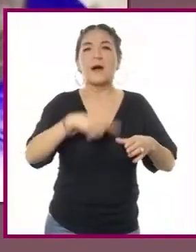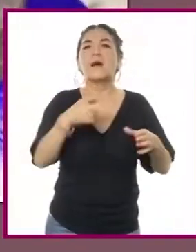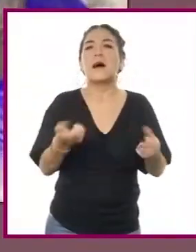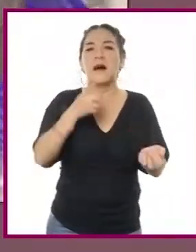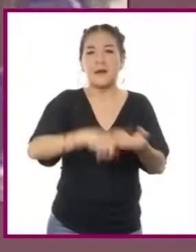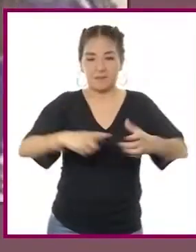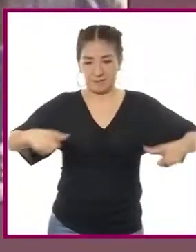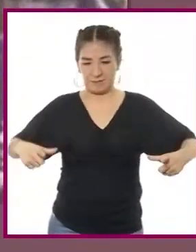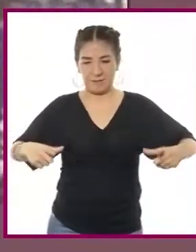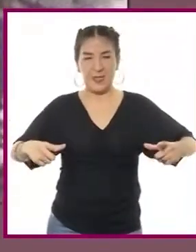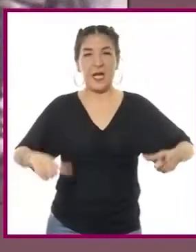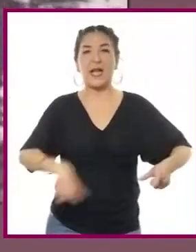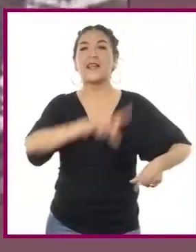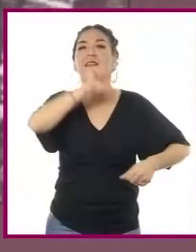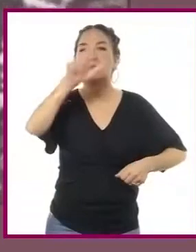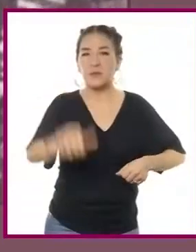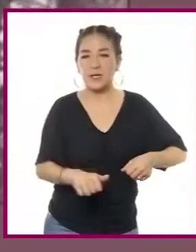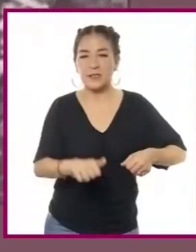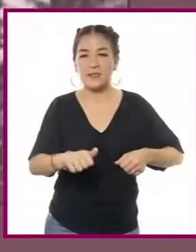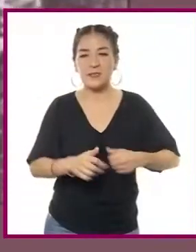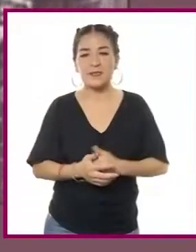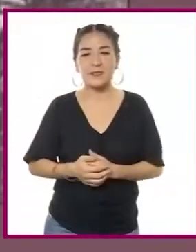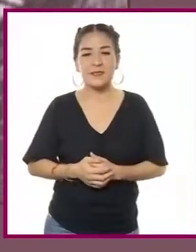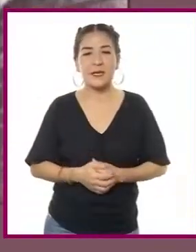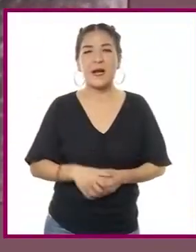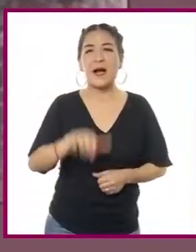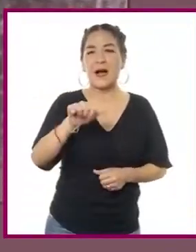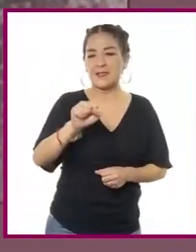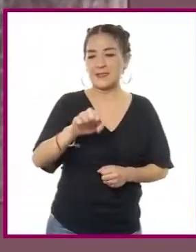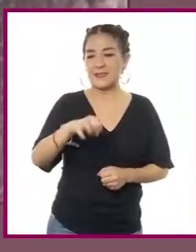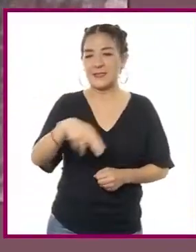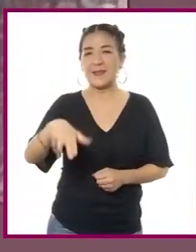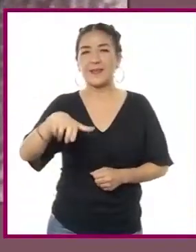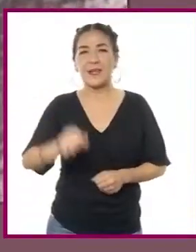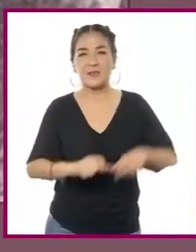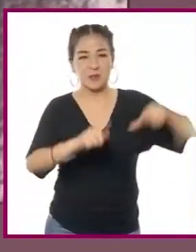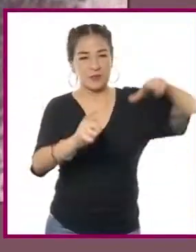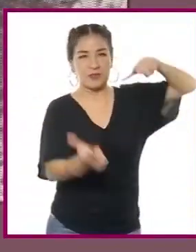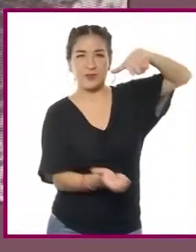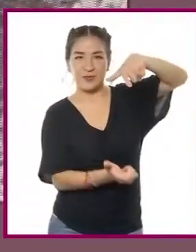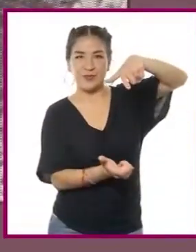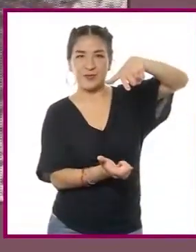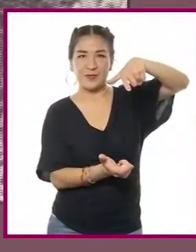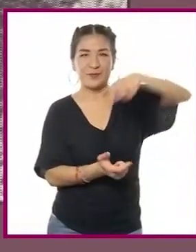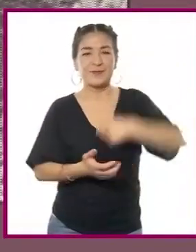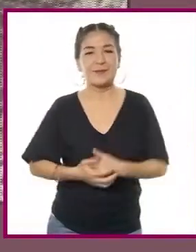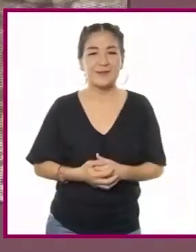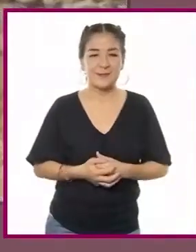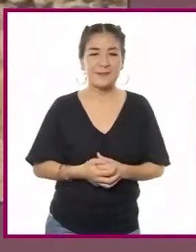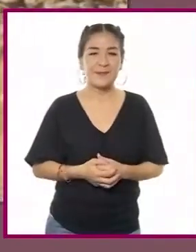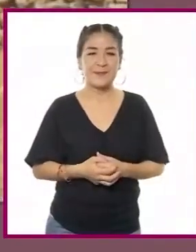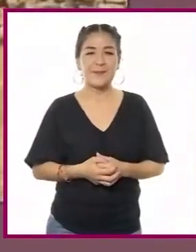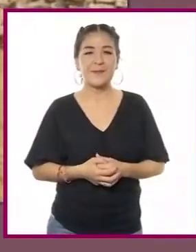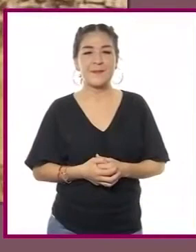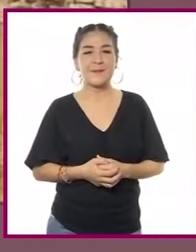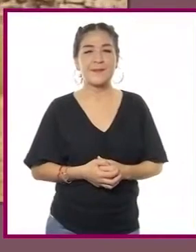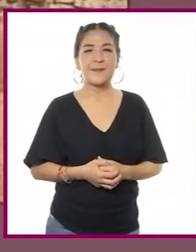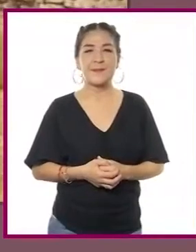horizontales. Posteriormente los sustituyeron las aceñas, ruedas hidráulicas verticales.